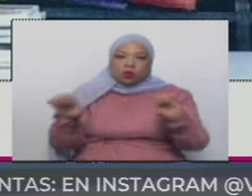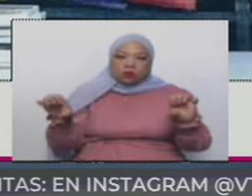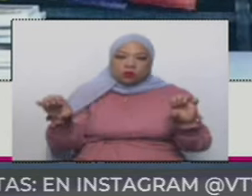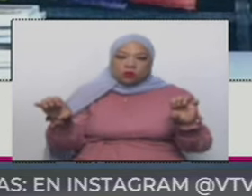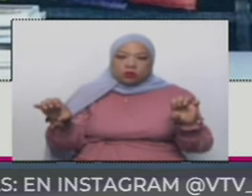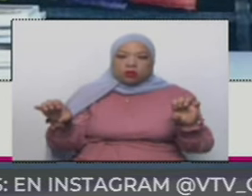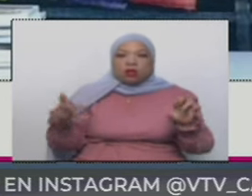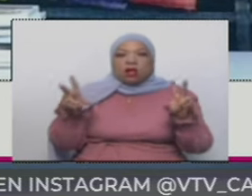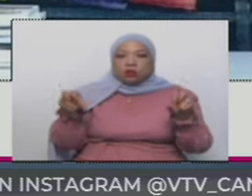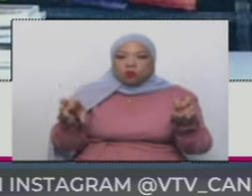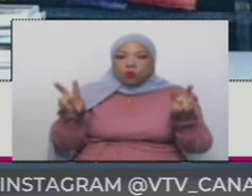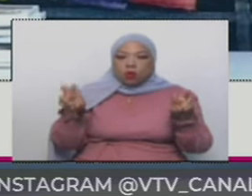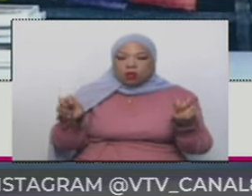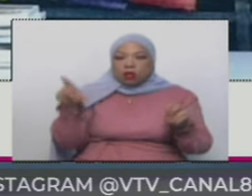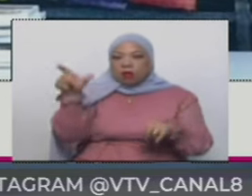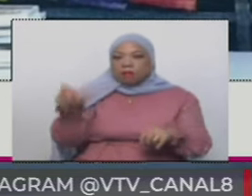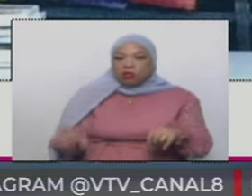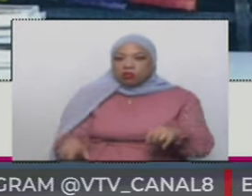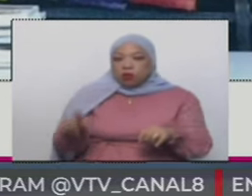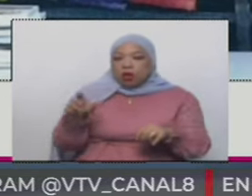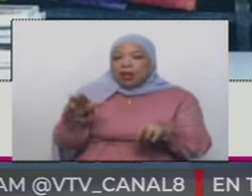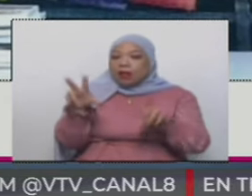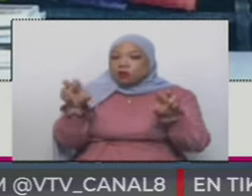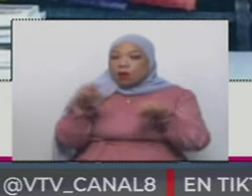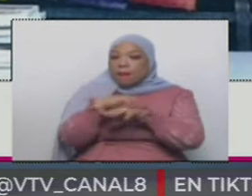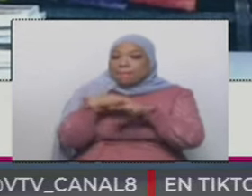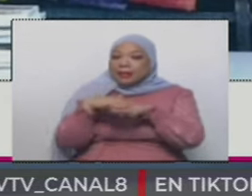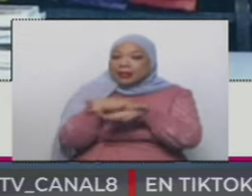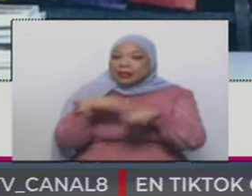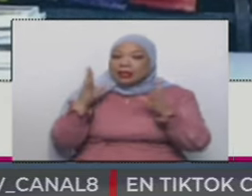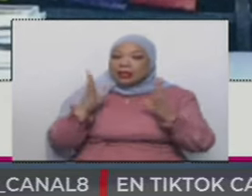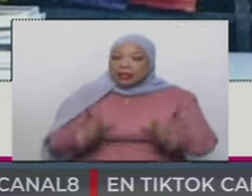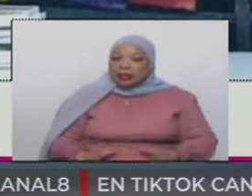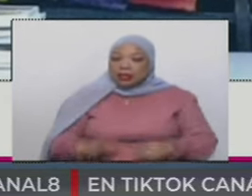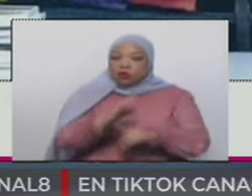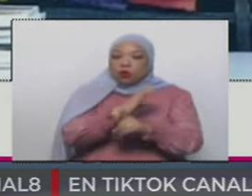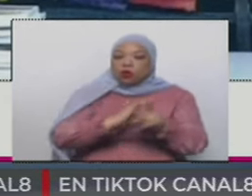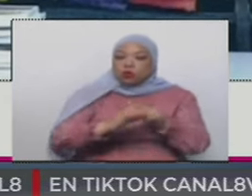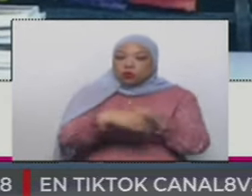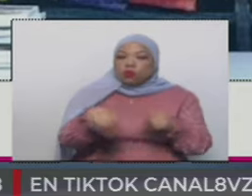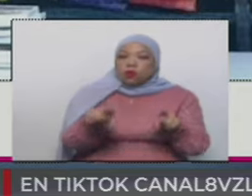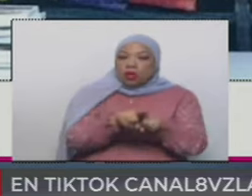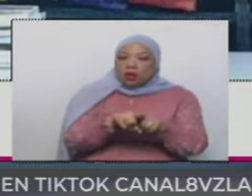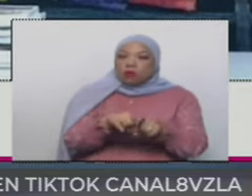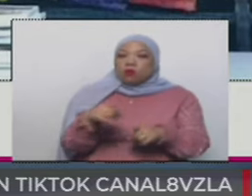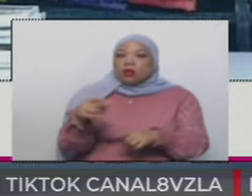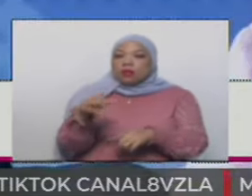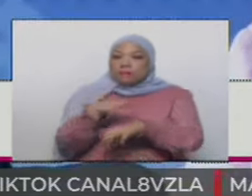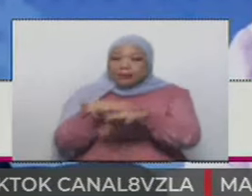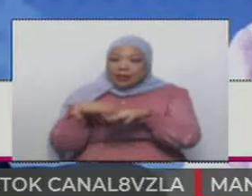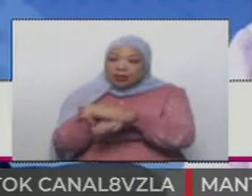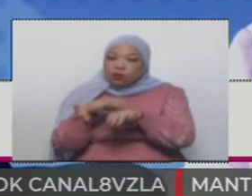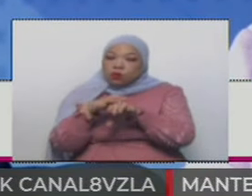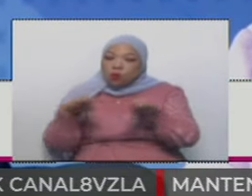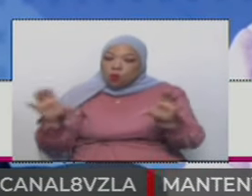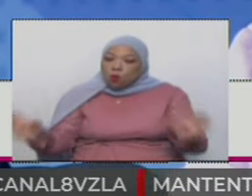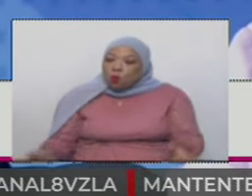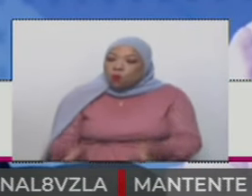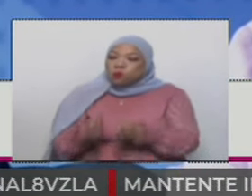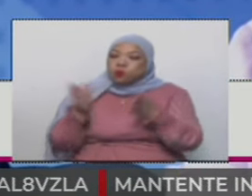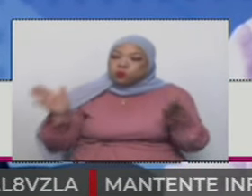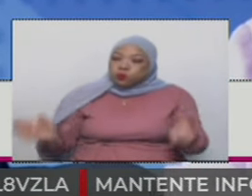al nuevo ministro, compañero Héctor Rodríguez, y al ministro de Cultura, vamos a impulsar un